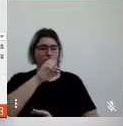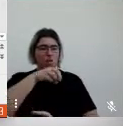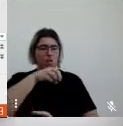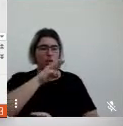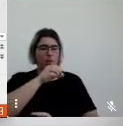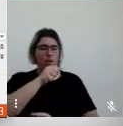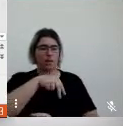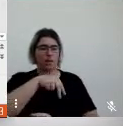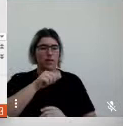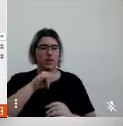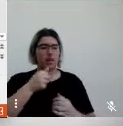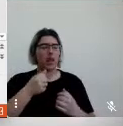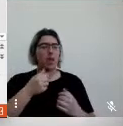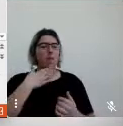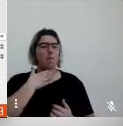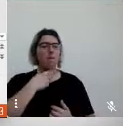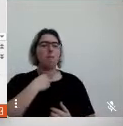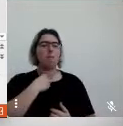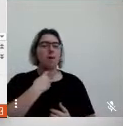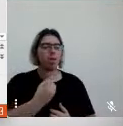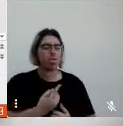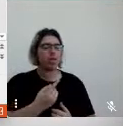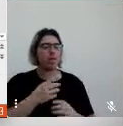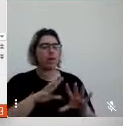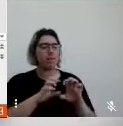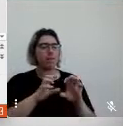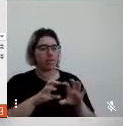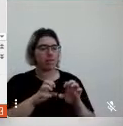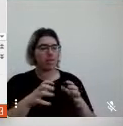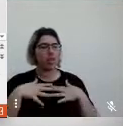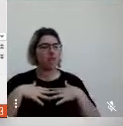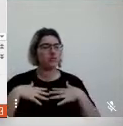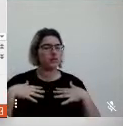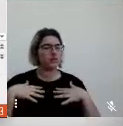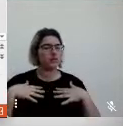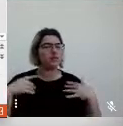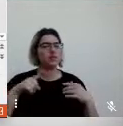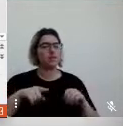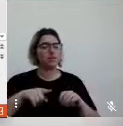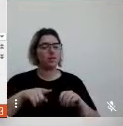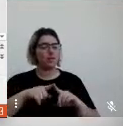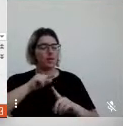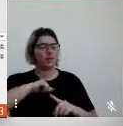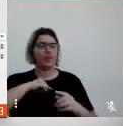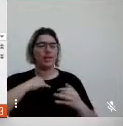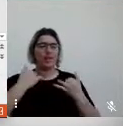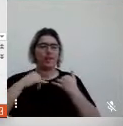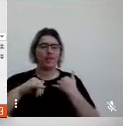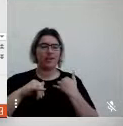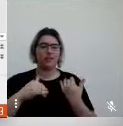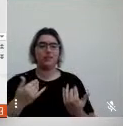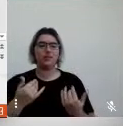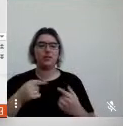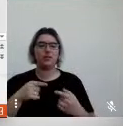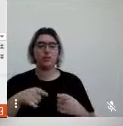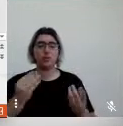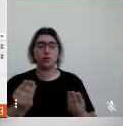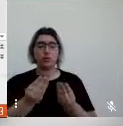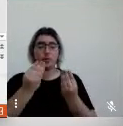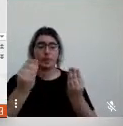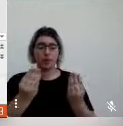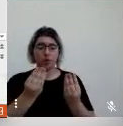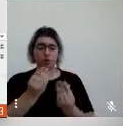del placer, del aprendizaje y del sentimiento de recompensa. ¿Y cómo podemos aumentarla cuando está